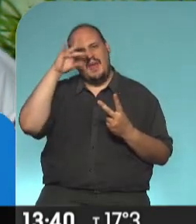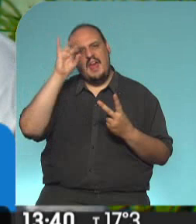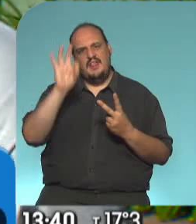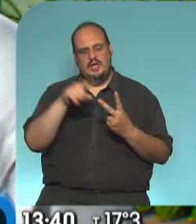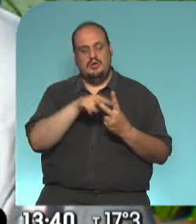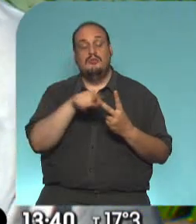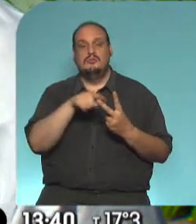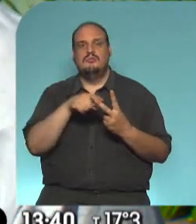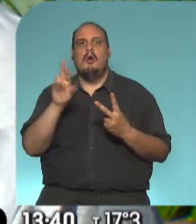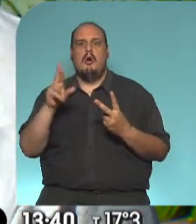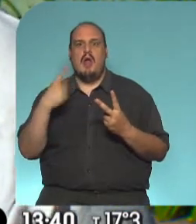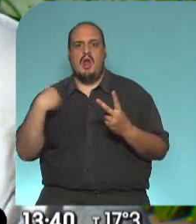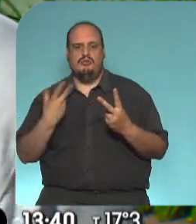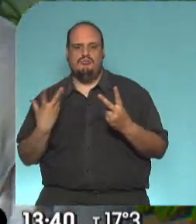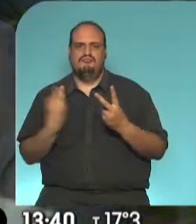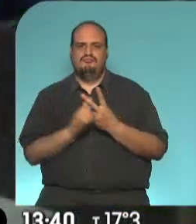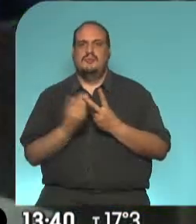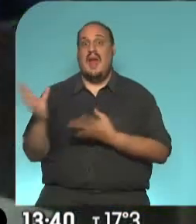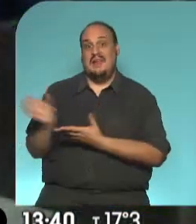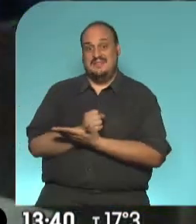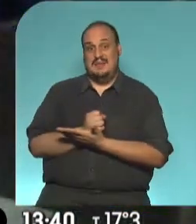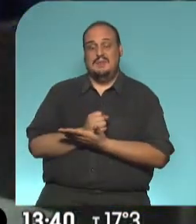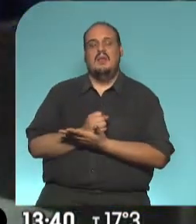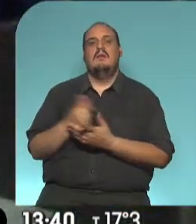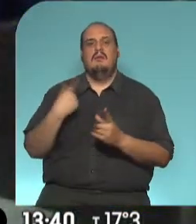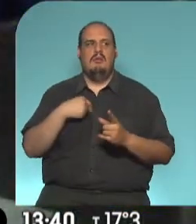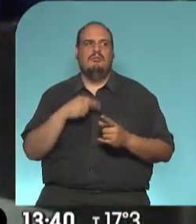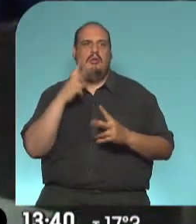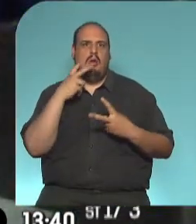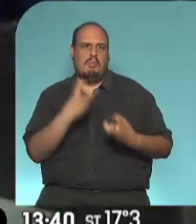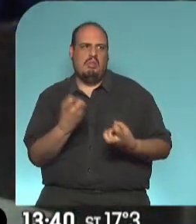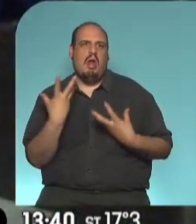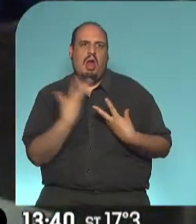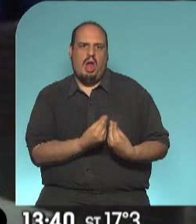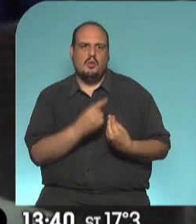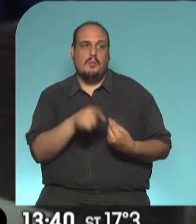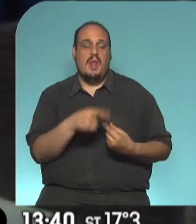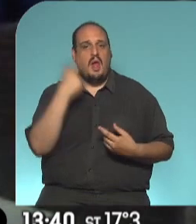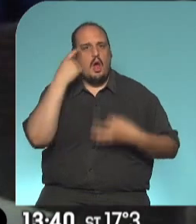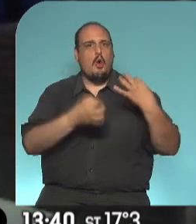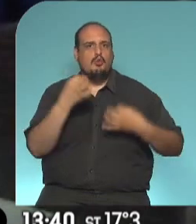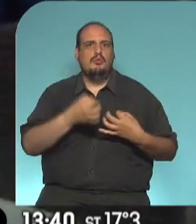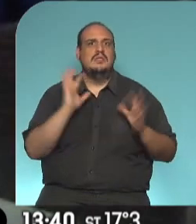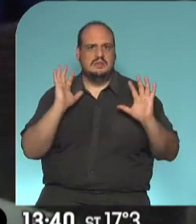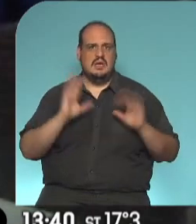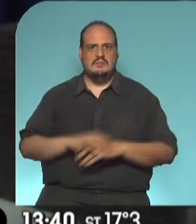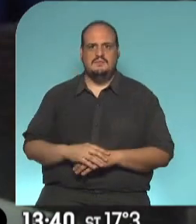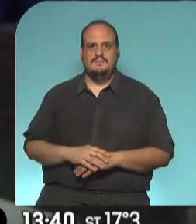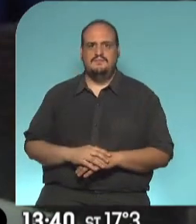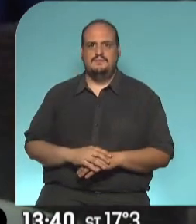van a aceptarla y confiarán en que seremos también un aporte en la investigación para llegar a tener justicia por Florencia.